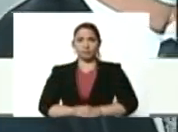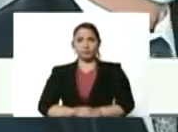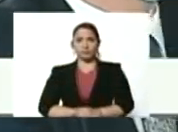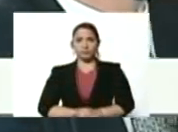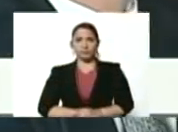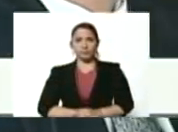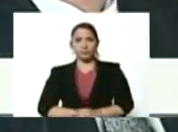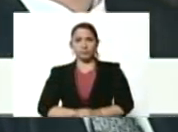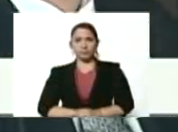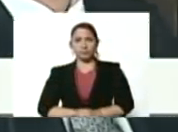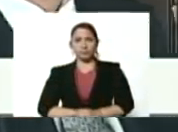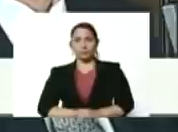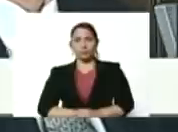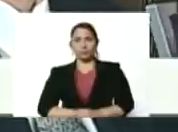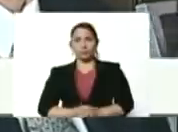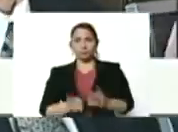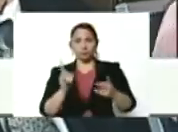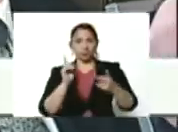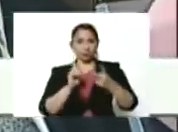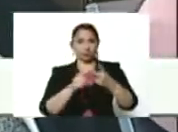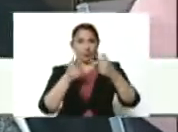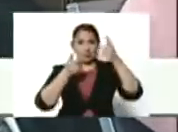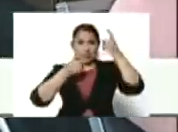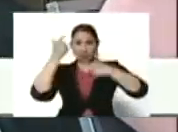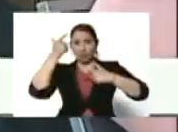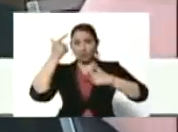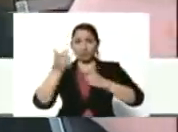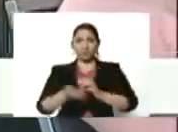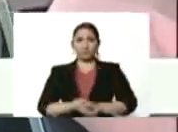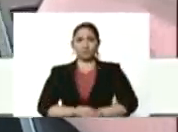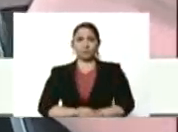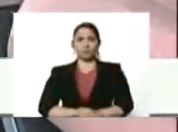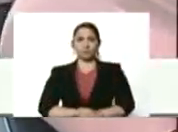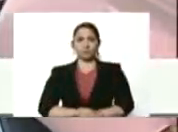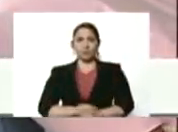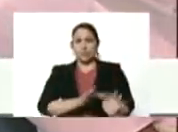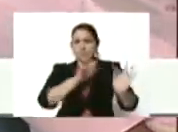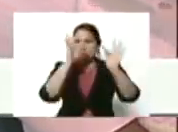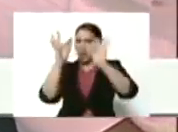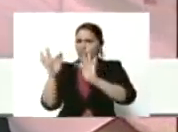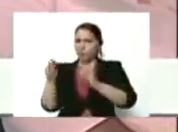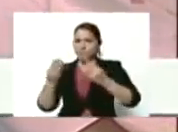y Hugo Rafael Chávez Frías, legado vivo,